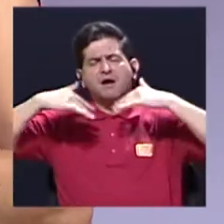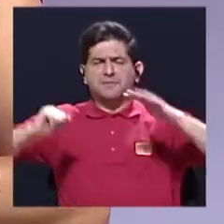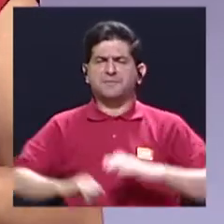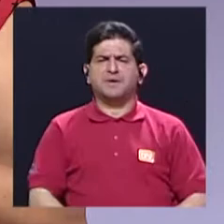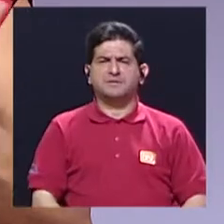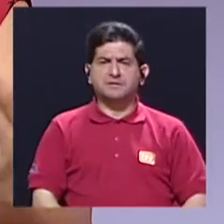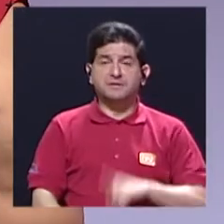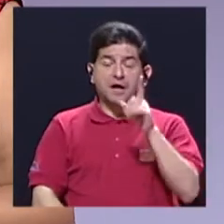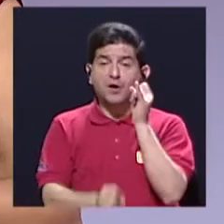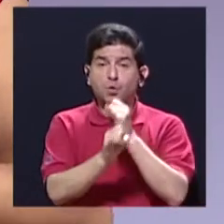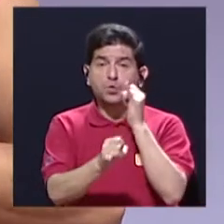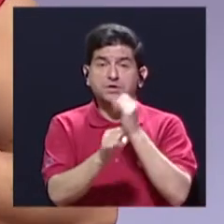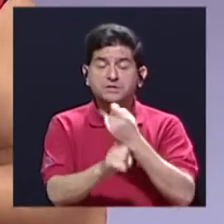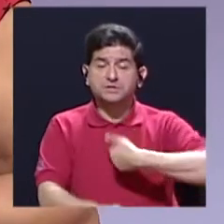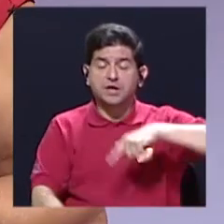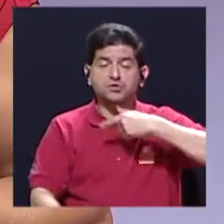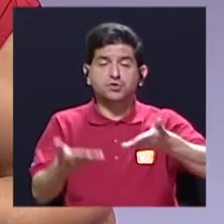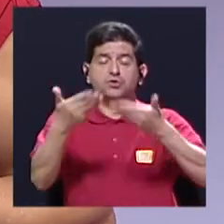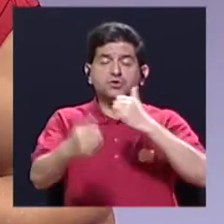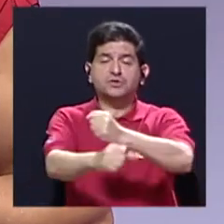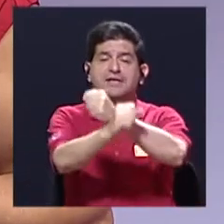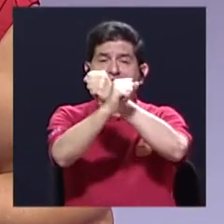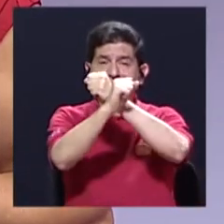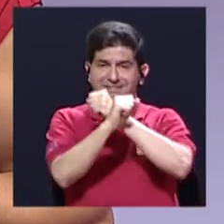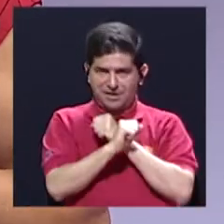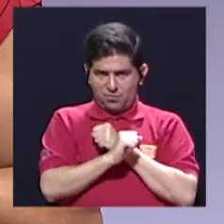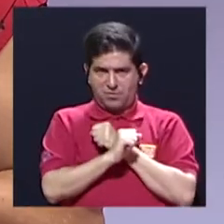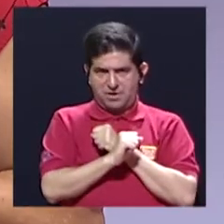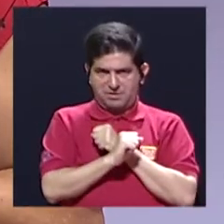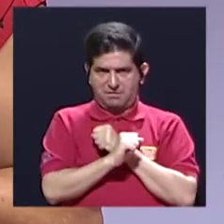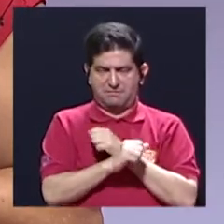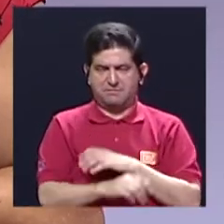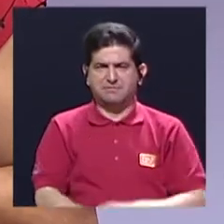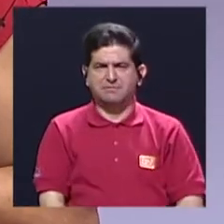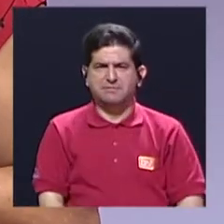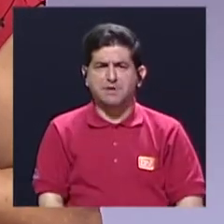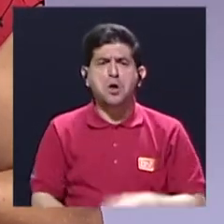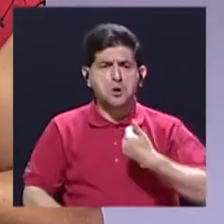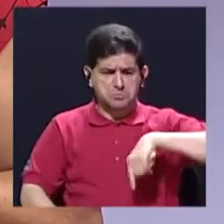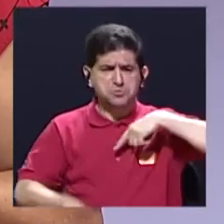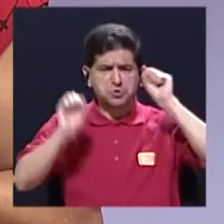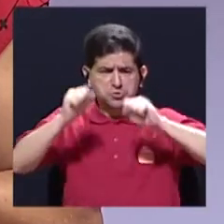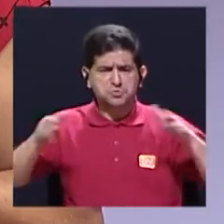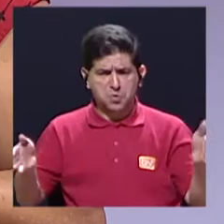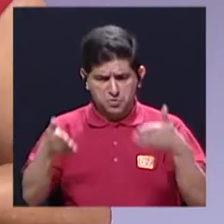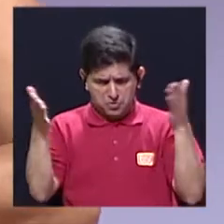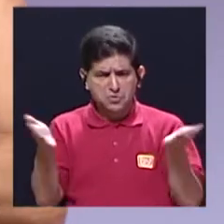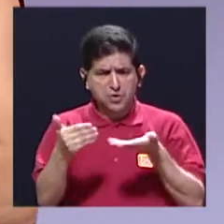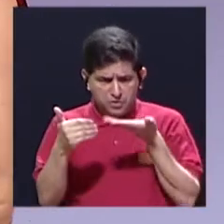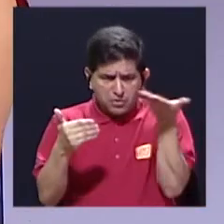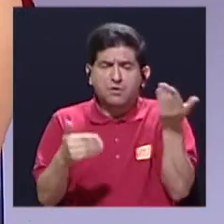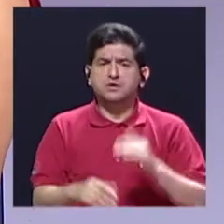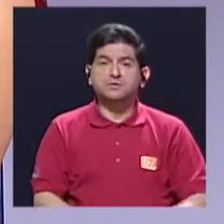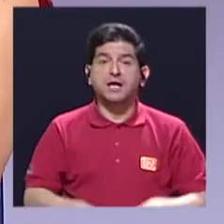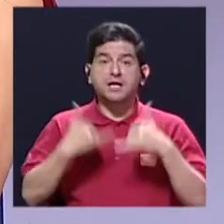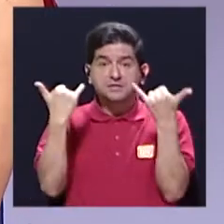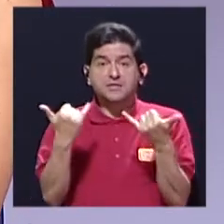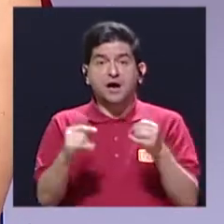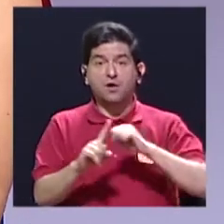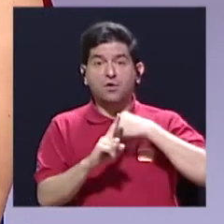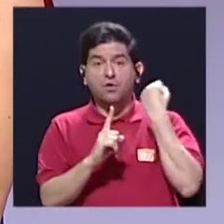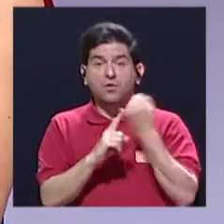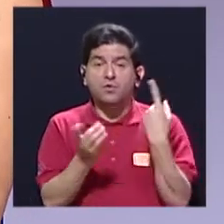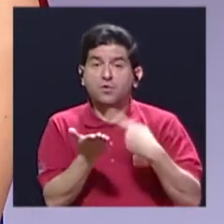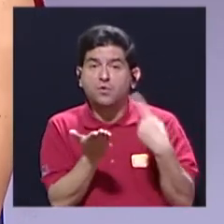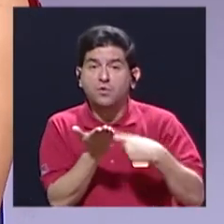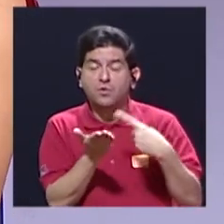¿verdad? Una institución que nos da la seguridad de que podemos promover este tipo de cosas, y estamos ahora en ese dilema